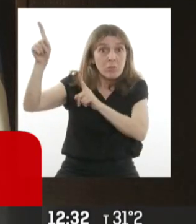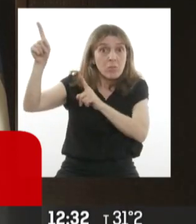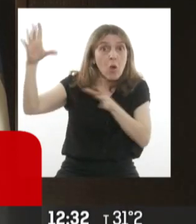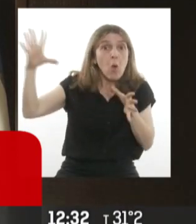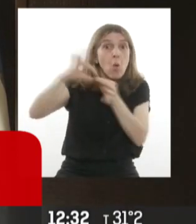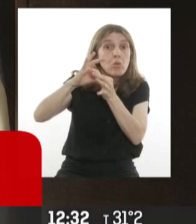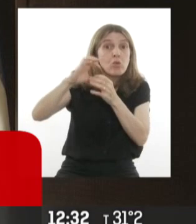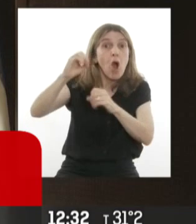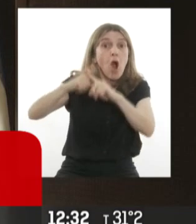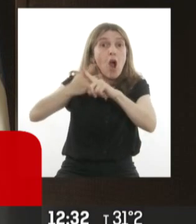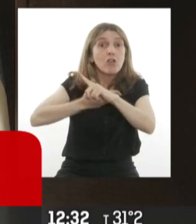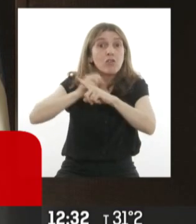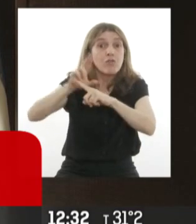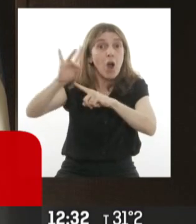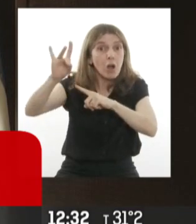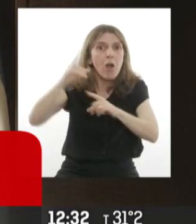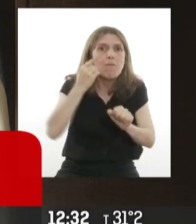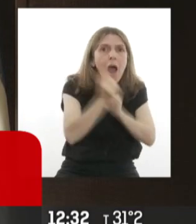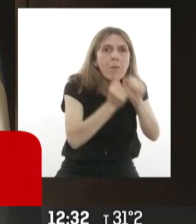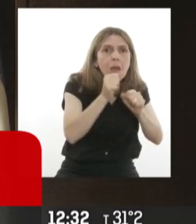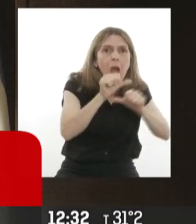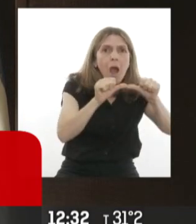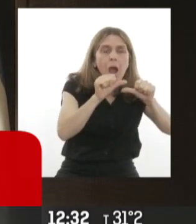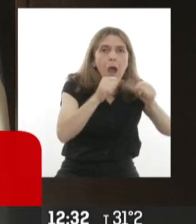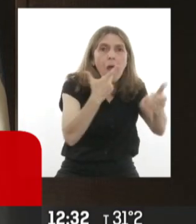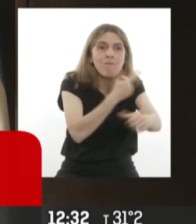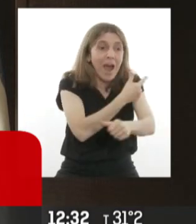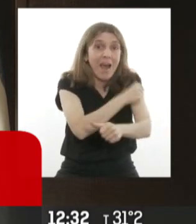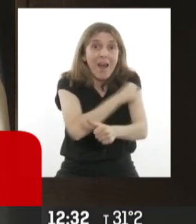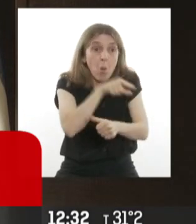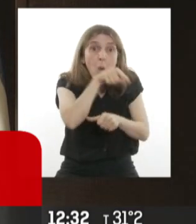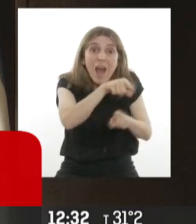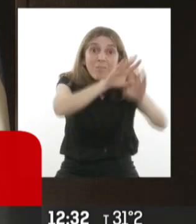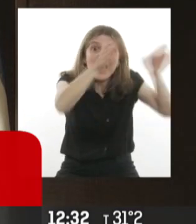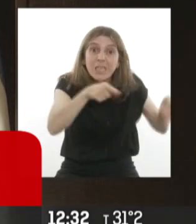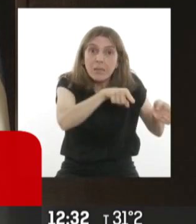Universidad de Oxford para América Latina y en trabajo conjunto con México.